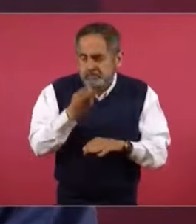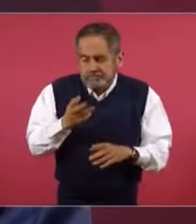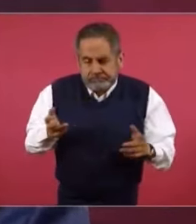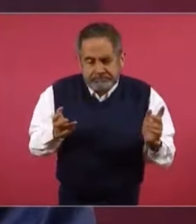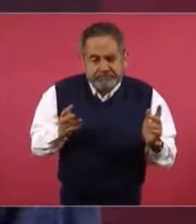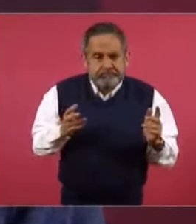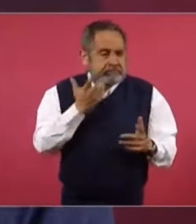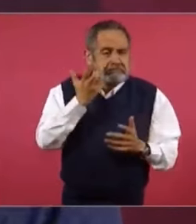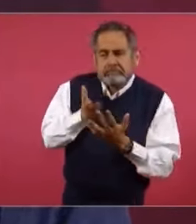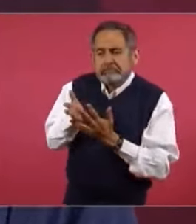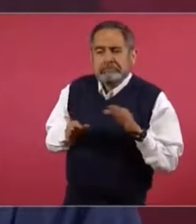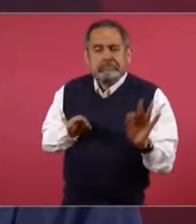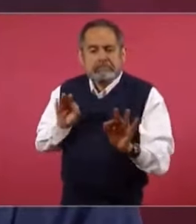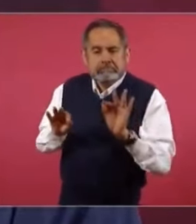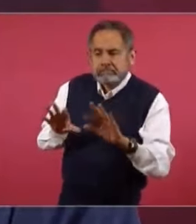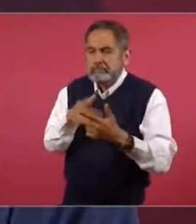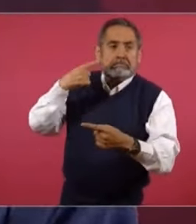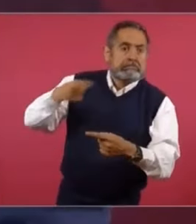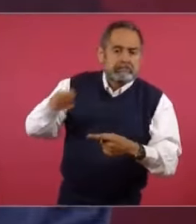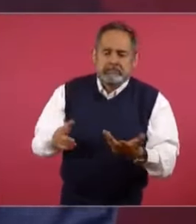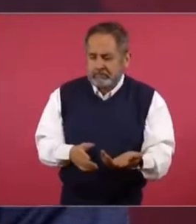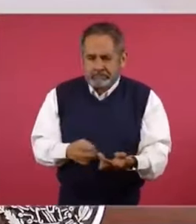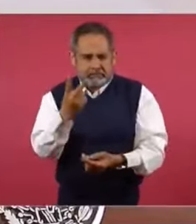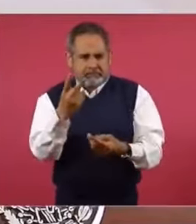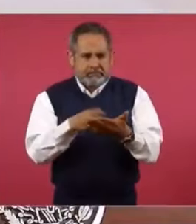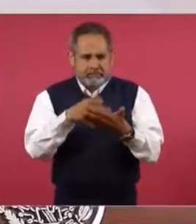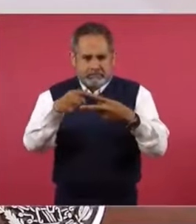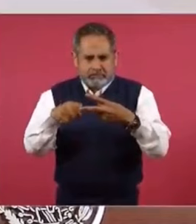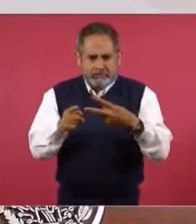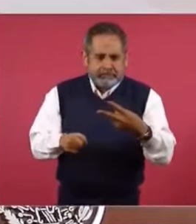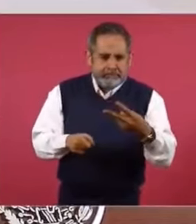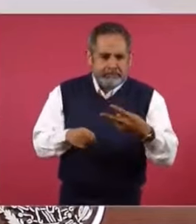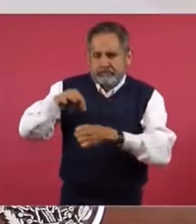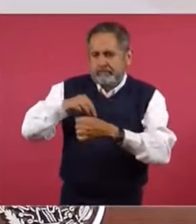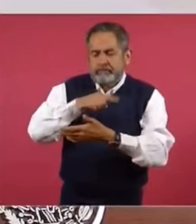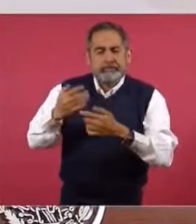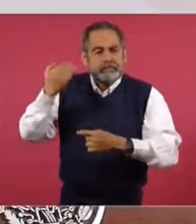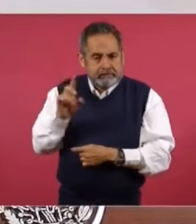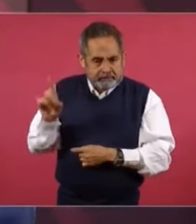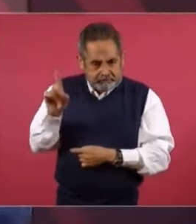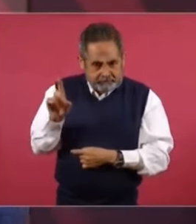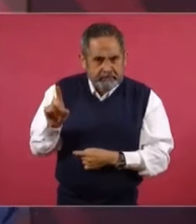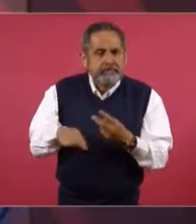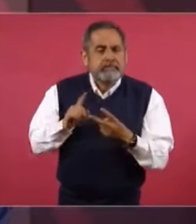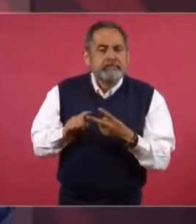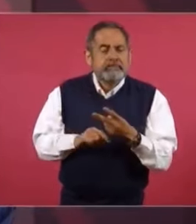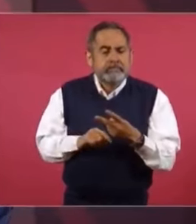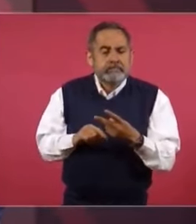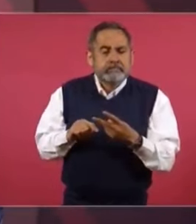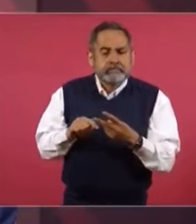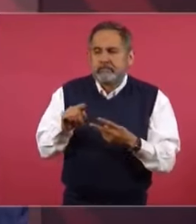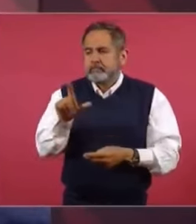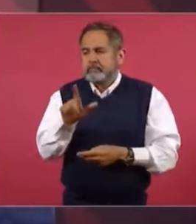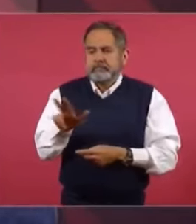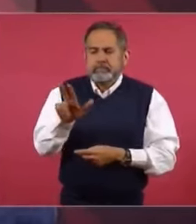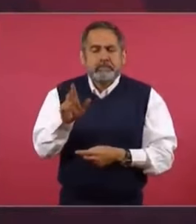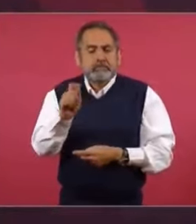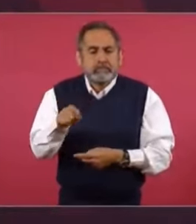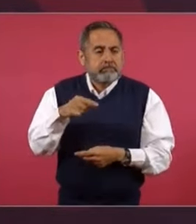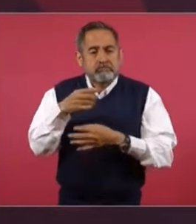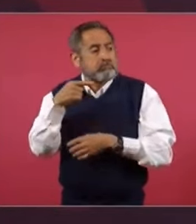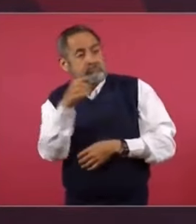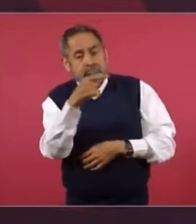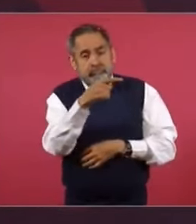muy tendenciosa. Dos hechos. La elección es el domingo y el lunes o el martes